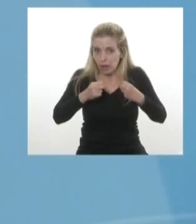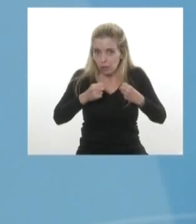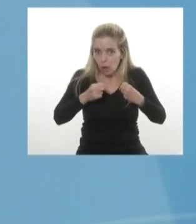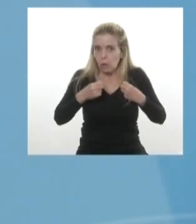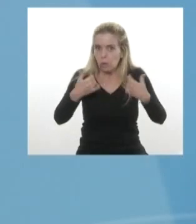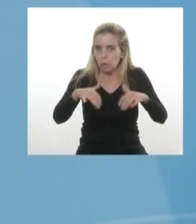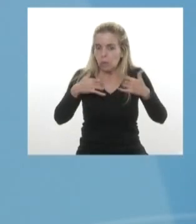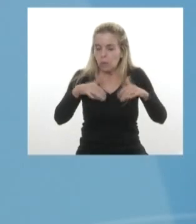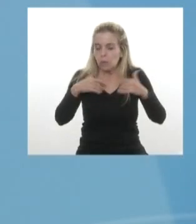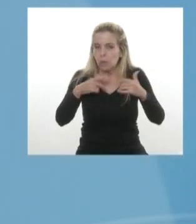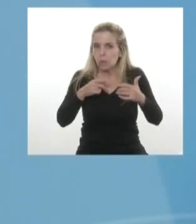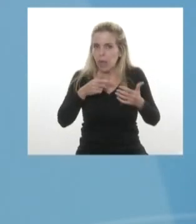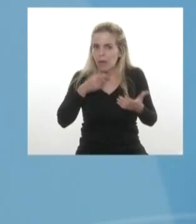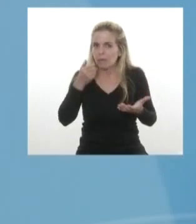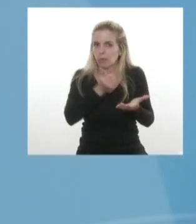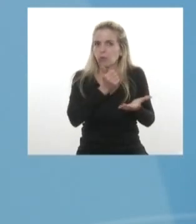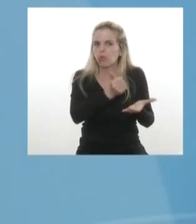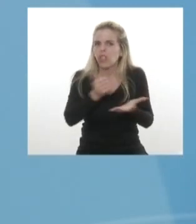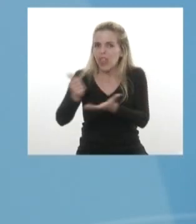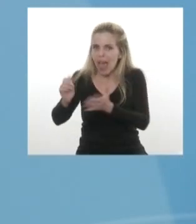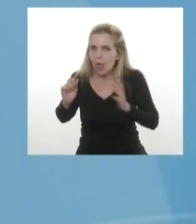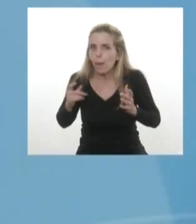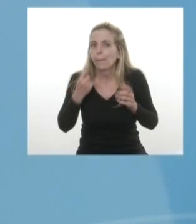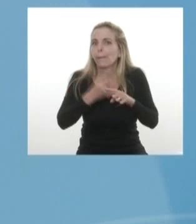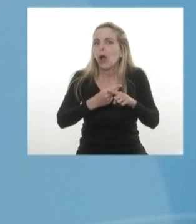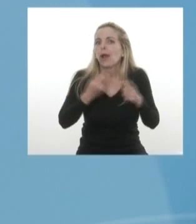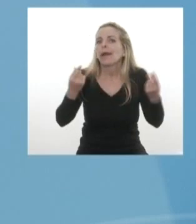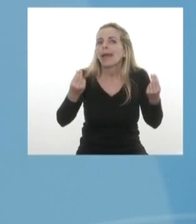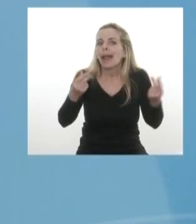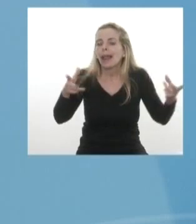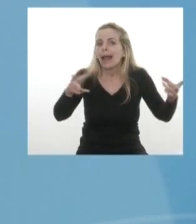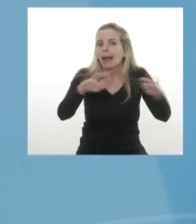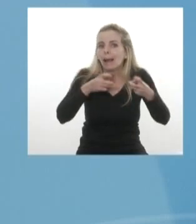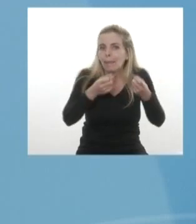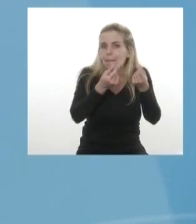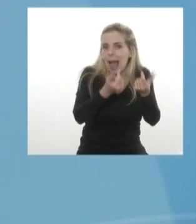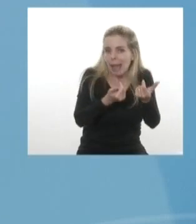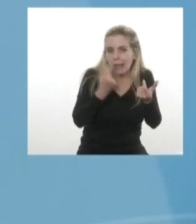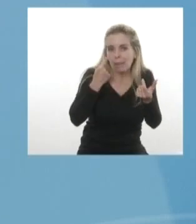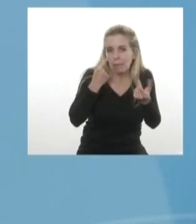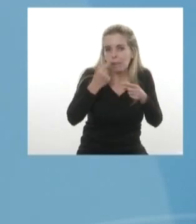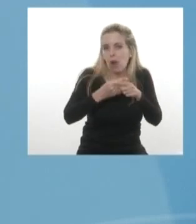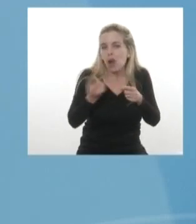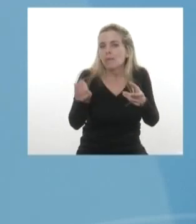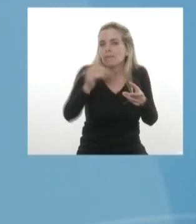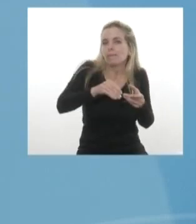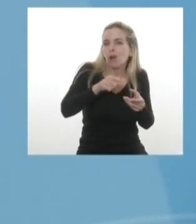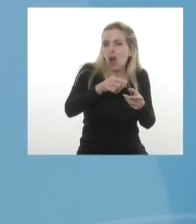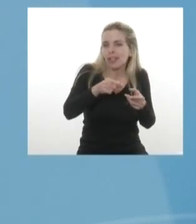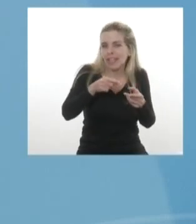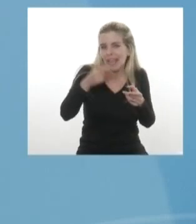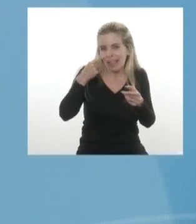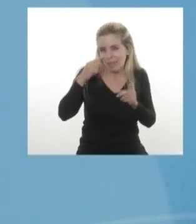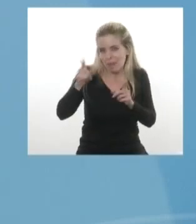está financiado a través de los mayores ingresos que hemos tenido por el aporte extraordinario a las